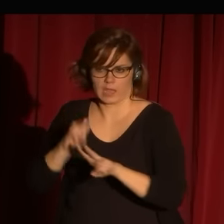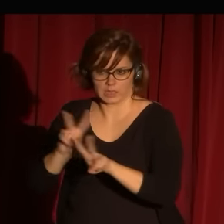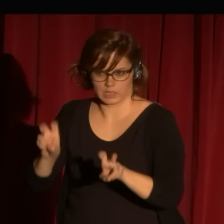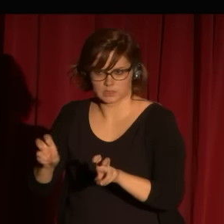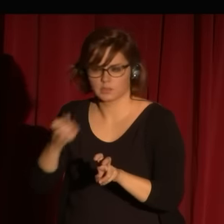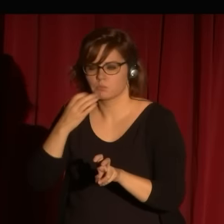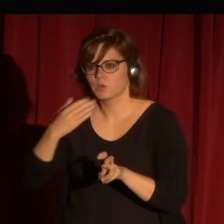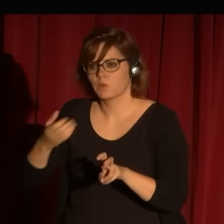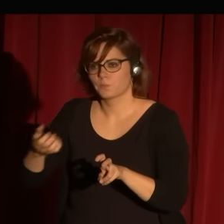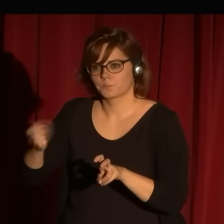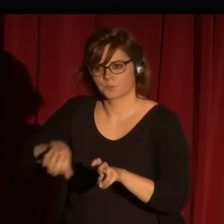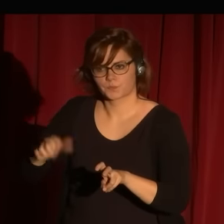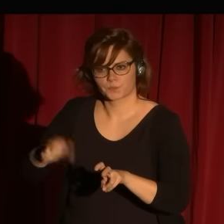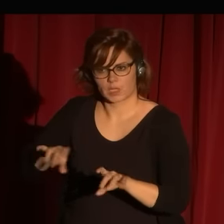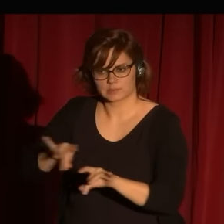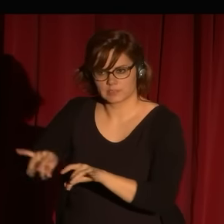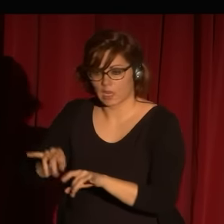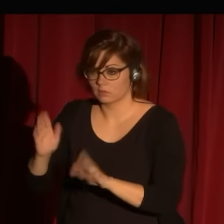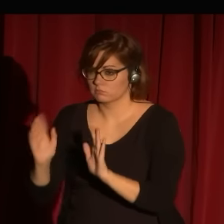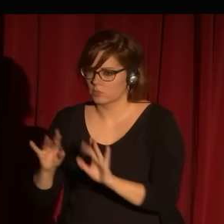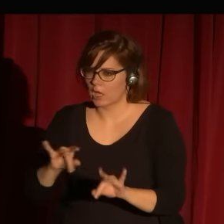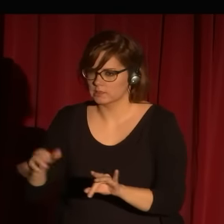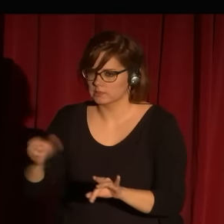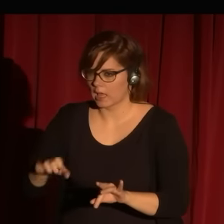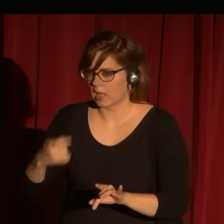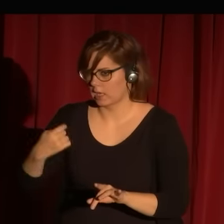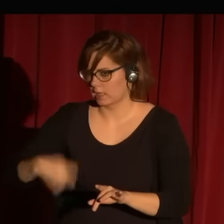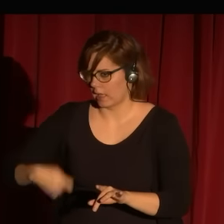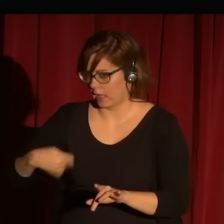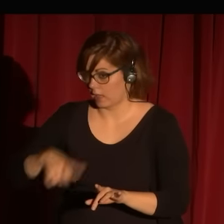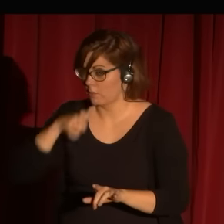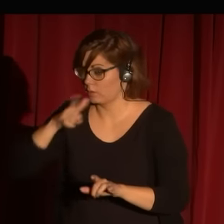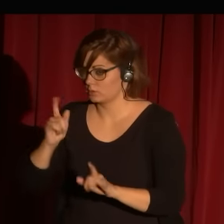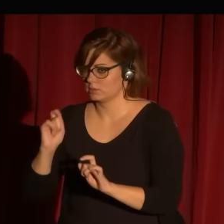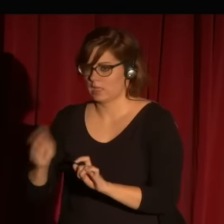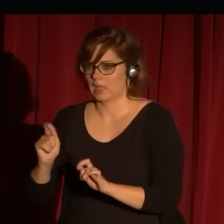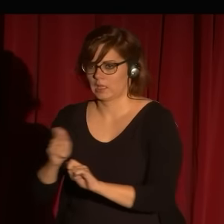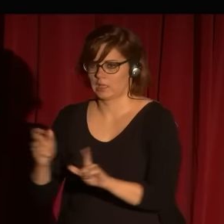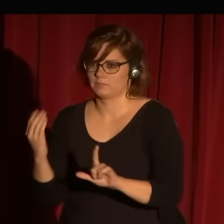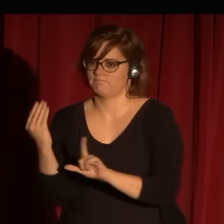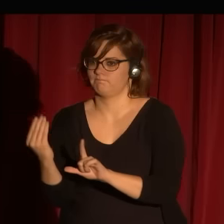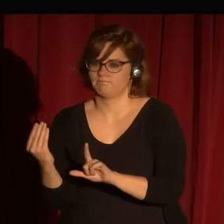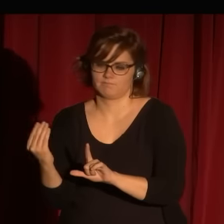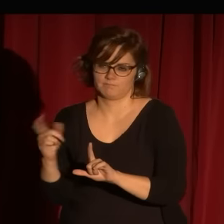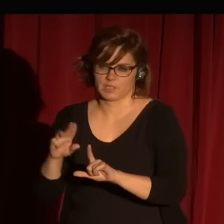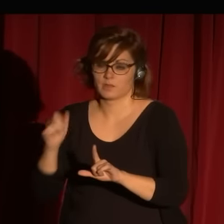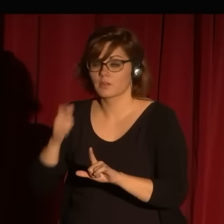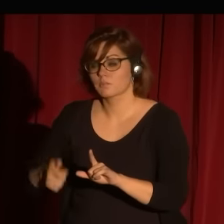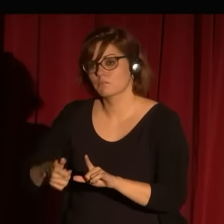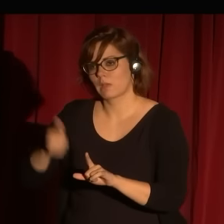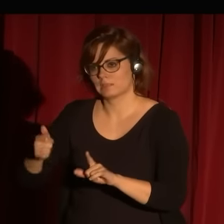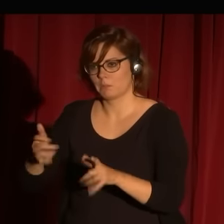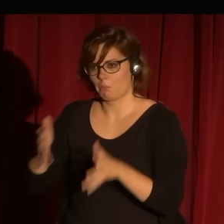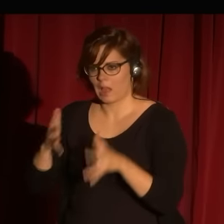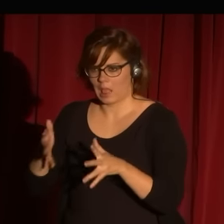salero aquí junto al emperador la sal era muy cara y por eso pinta Clara Peter sal en sus cuadros y pinta saleros de plata porque al ser muy cara la